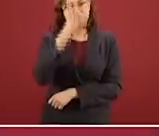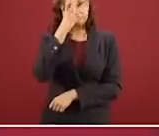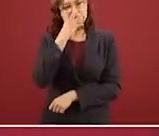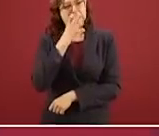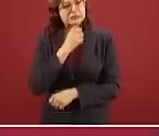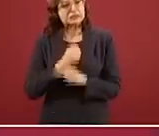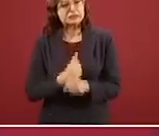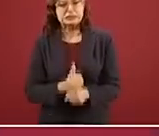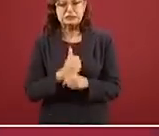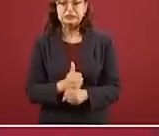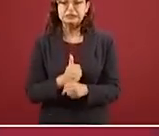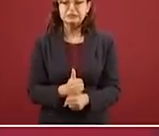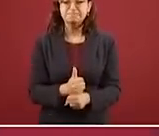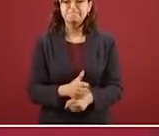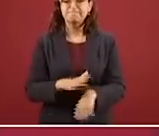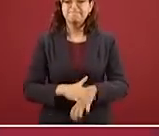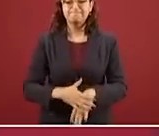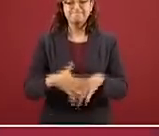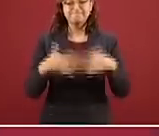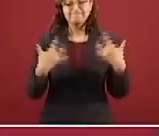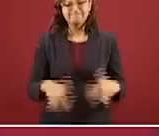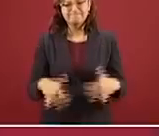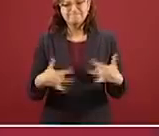dramático, lo más doloroso